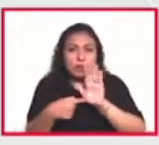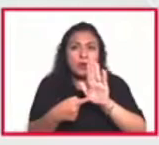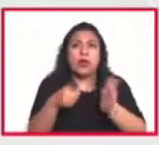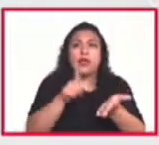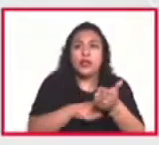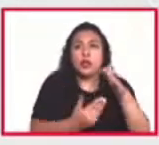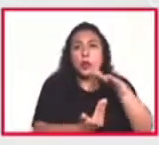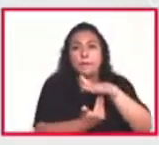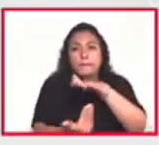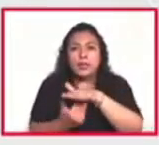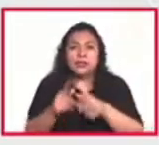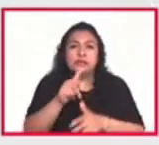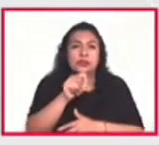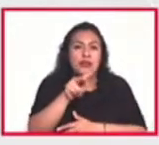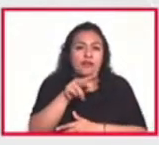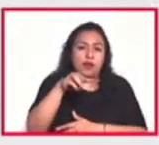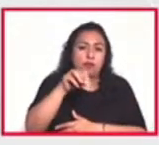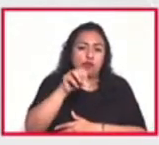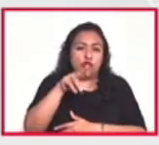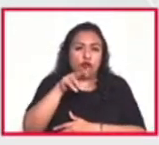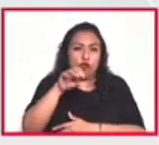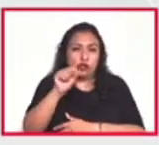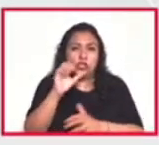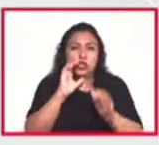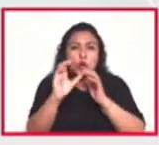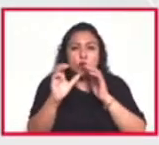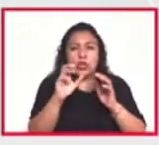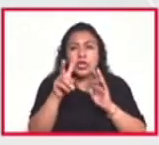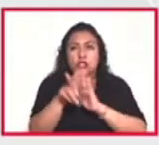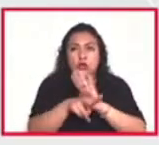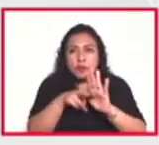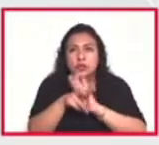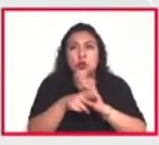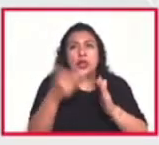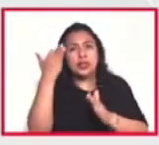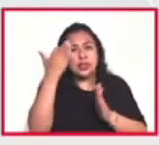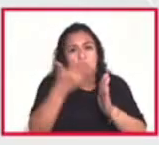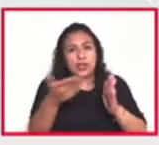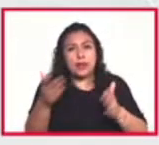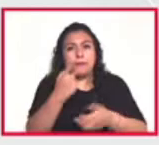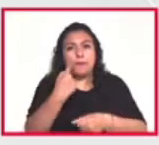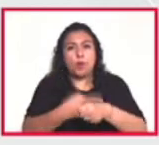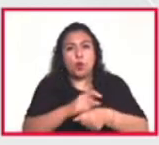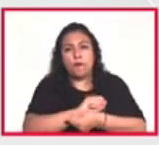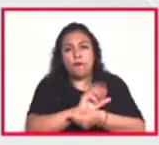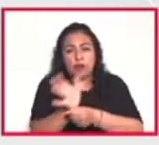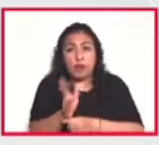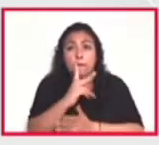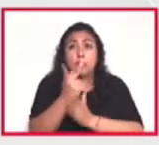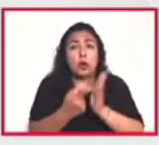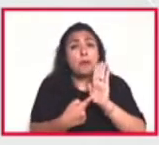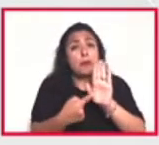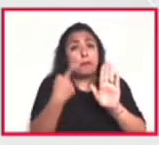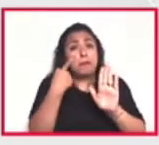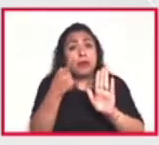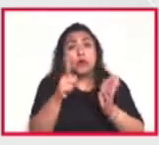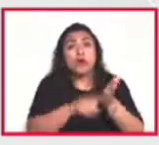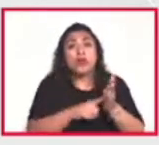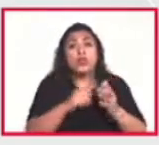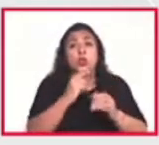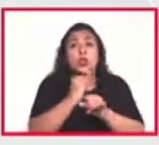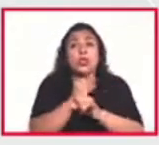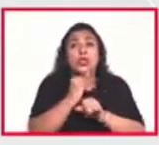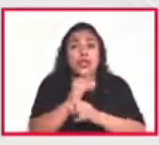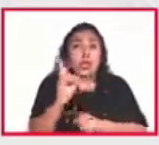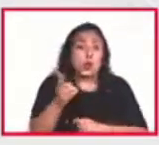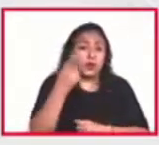mesas de TV Morfosis con TD, la comunicación audiovisual en tiempos de pandemia. El programa se encuentra disponible en el sitio electrónico de la